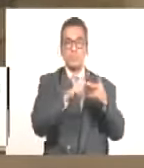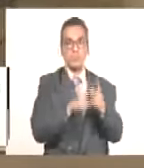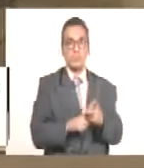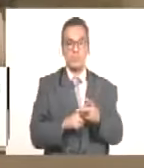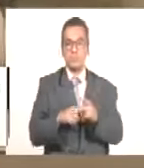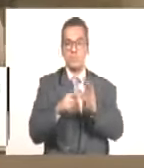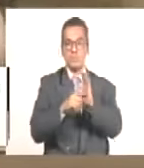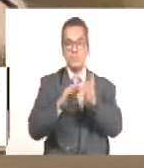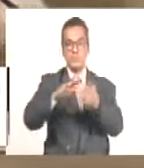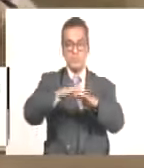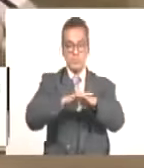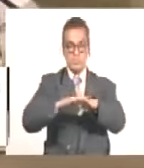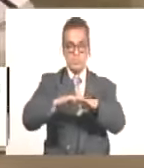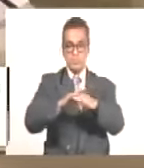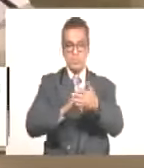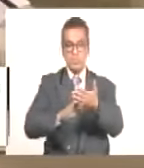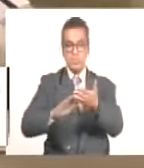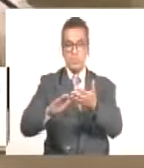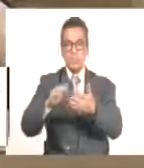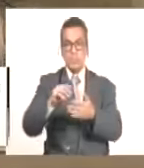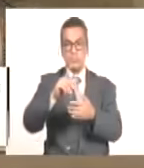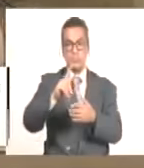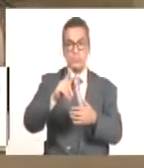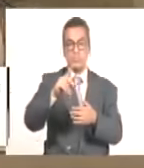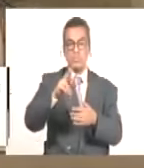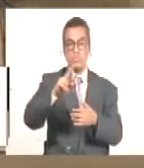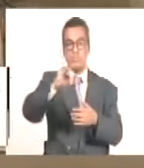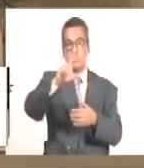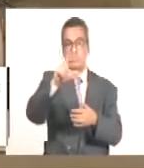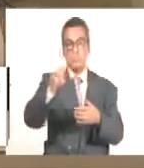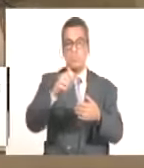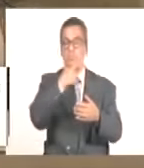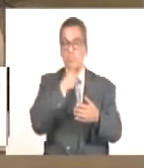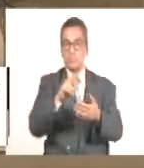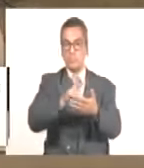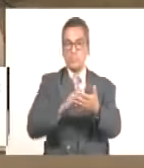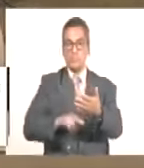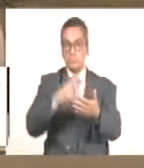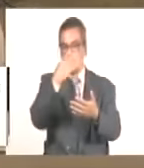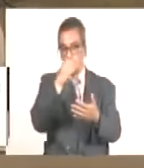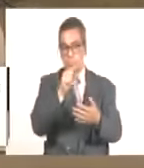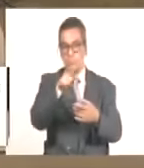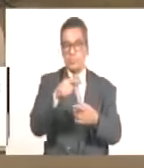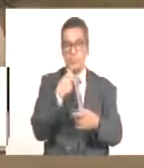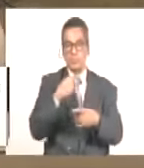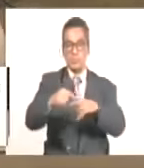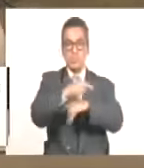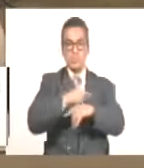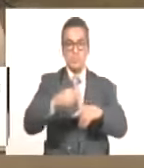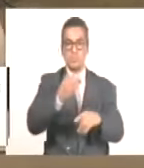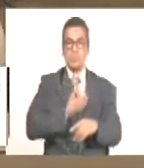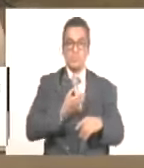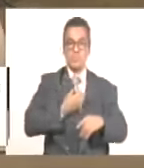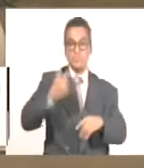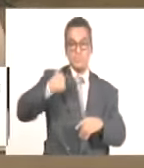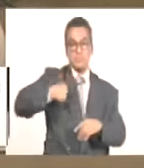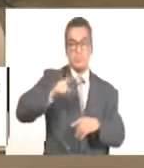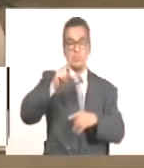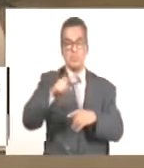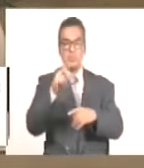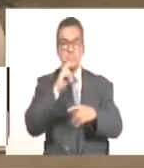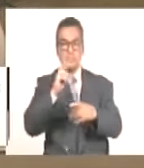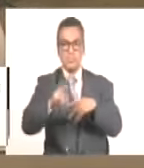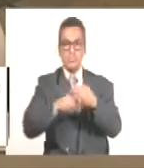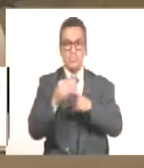braille y en formatos de fácil lectura y comprensión. Las gobernaciones y alcaldías tienen el deber de verificar